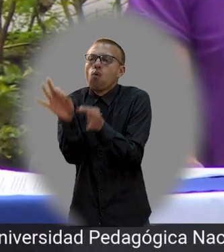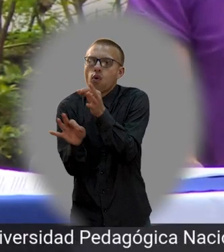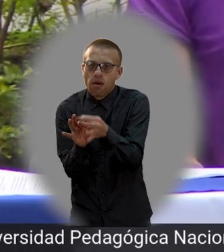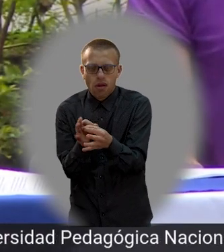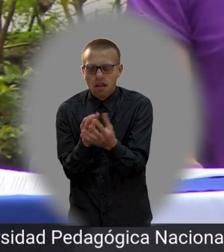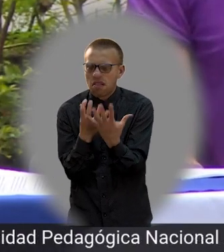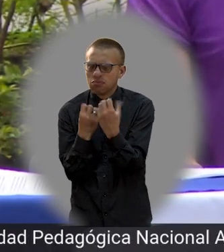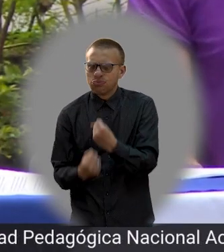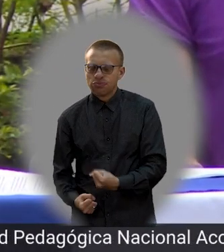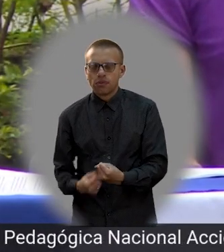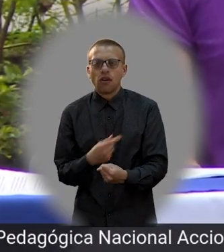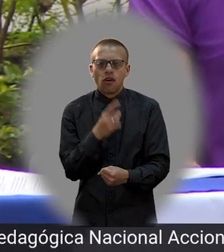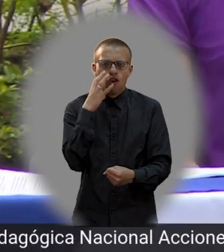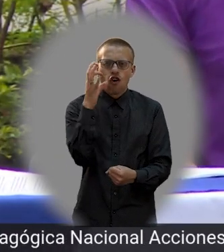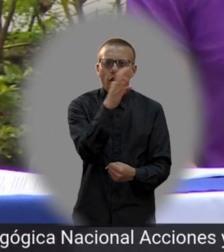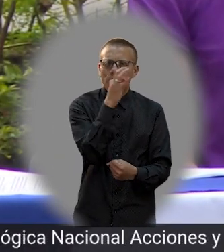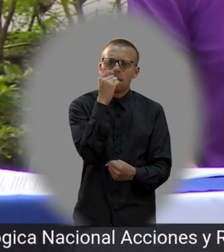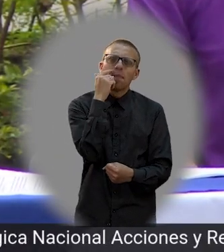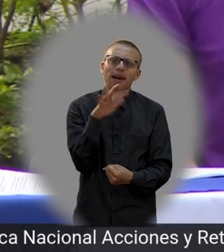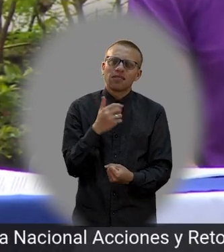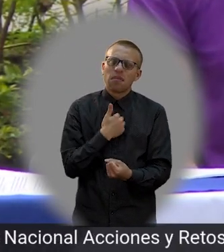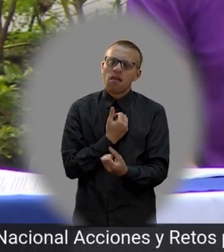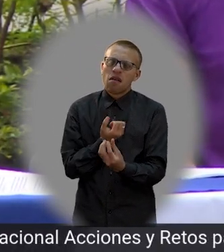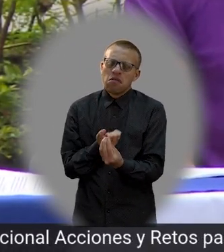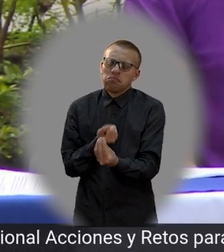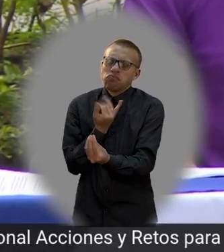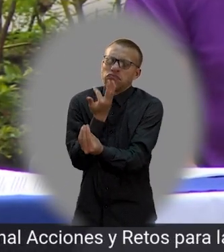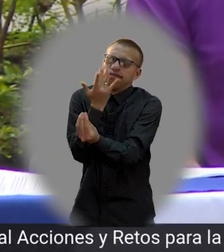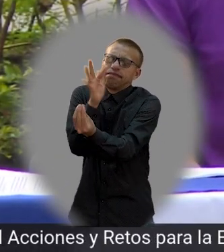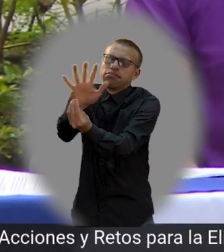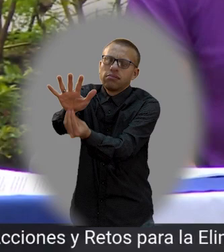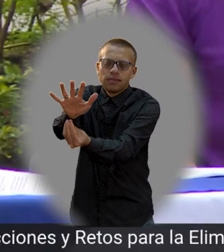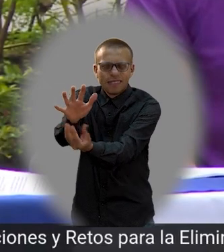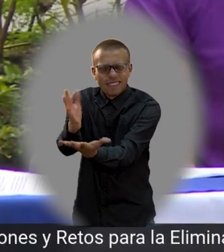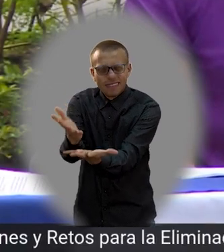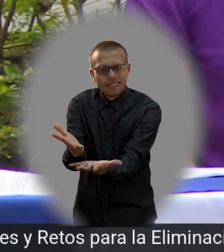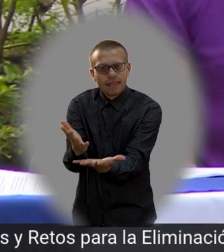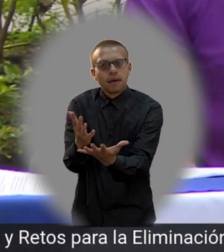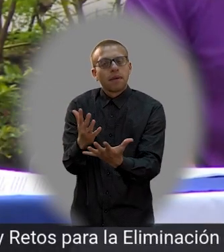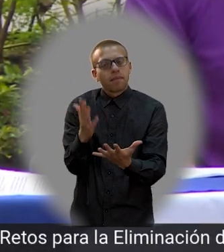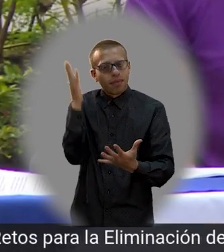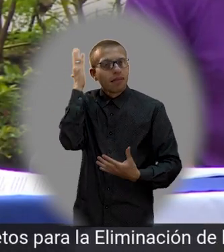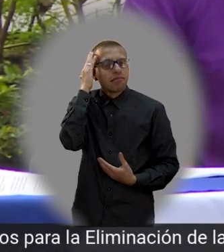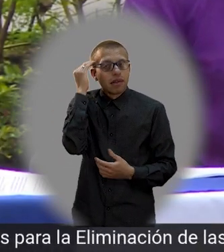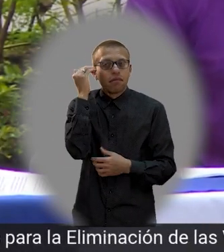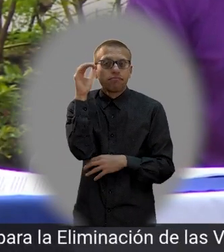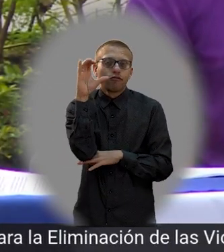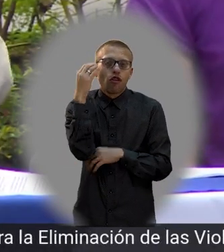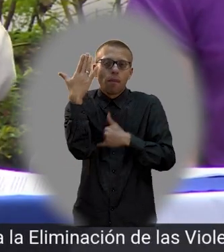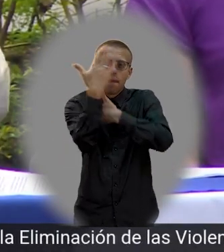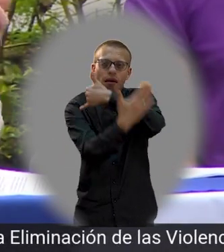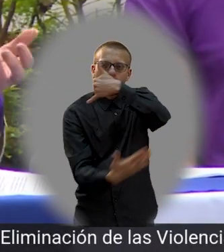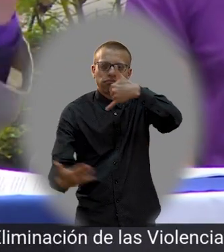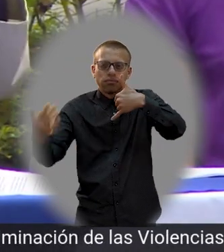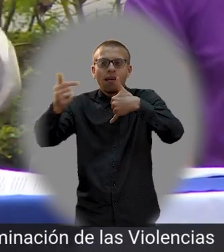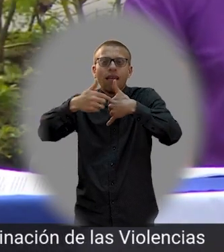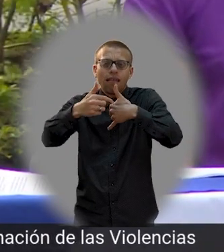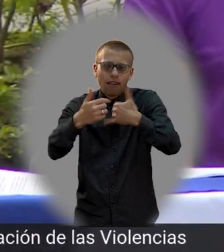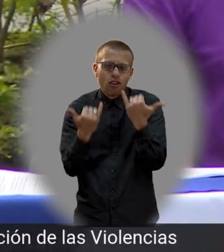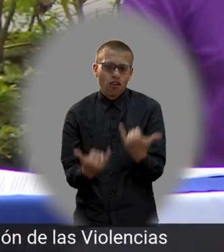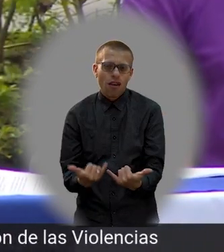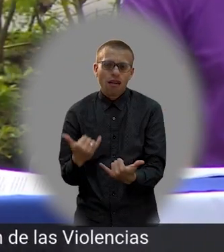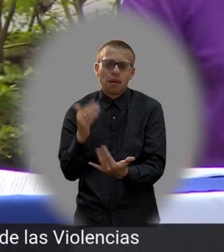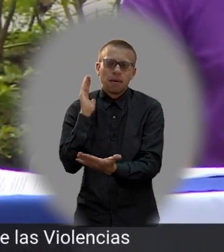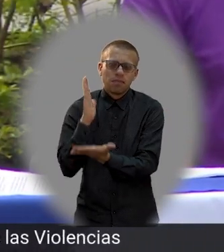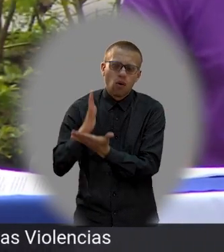Es decir, en este patriarcado en el que vivimos, en un país como el nuestro, que atraviesa y toca tantas tramas y